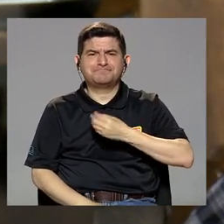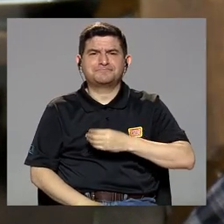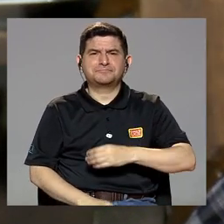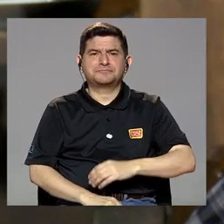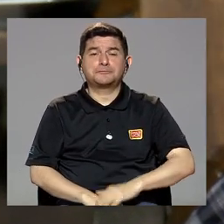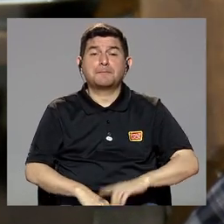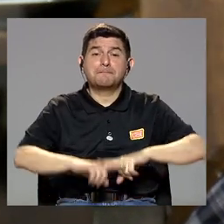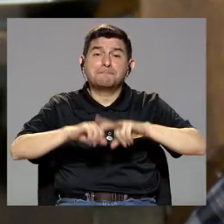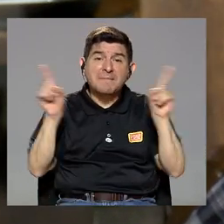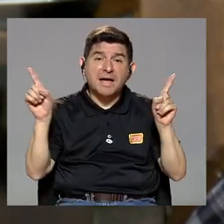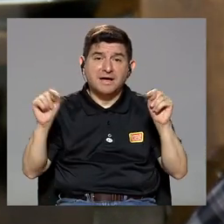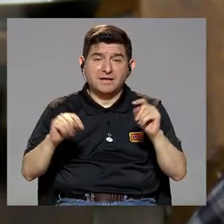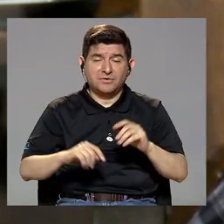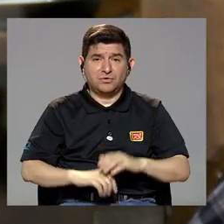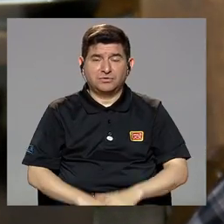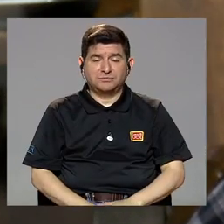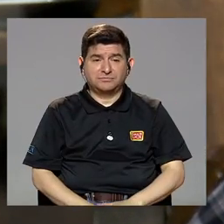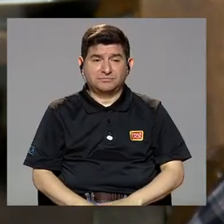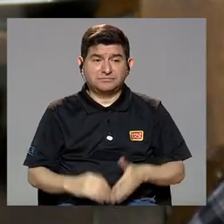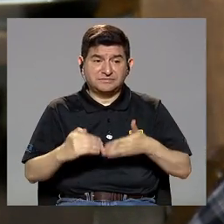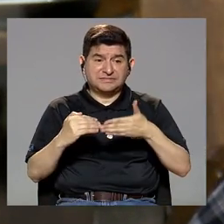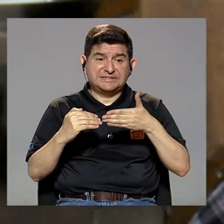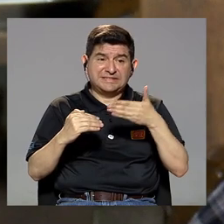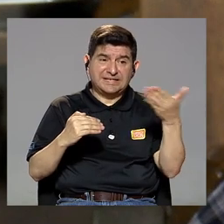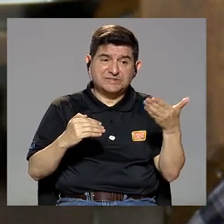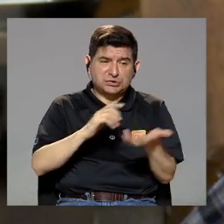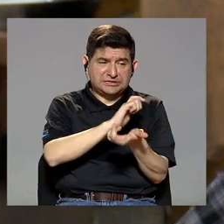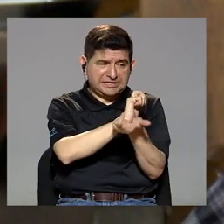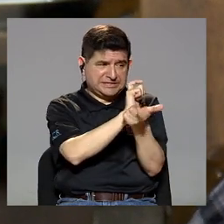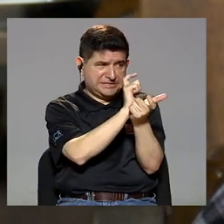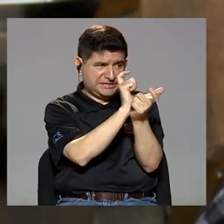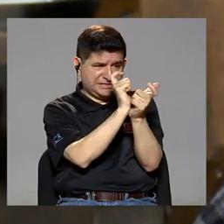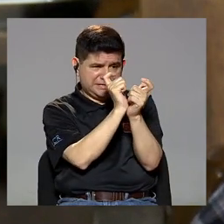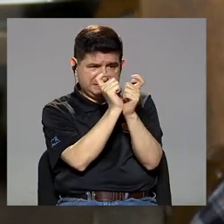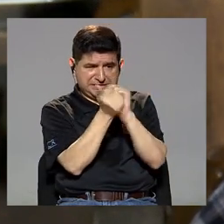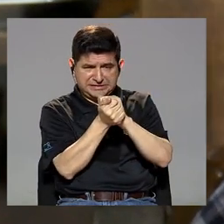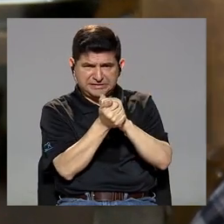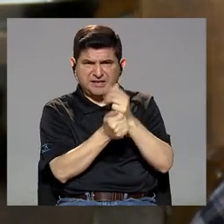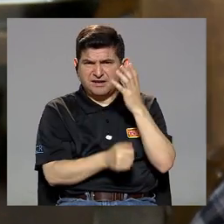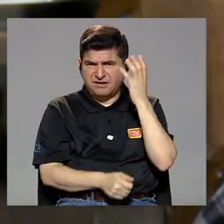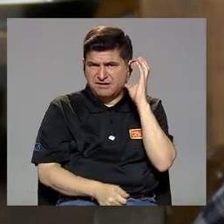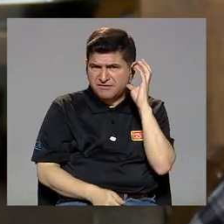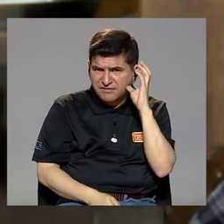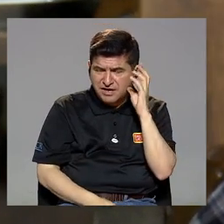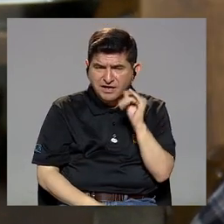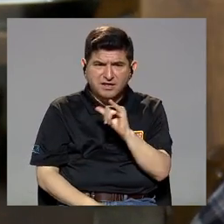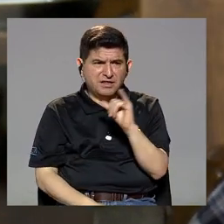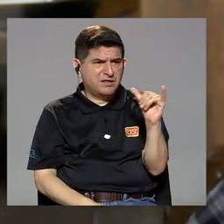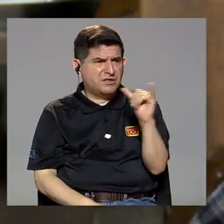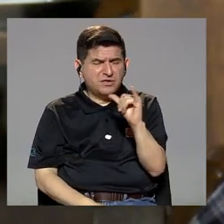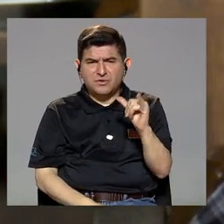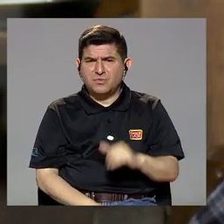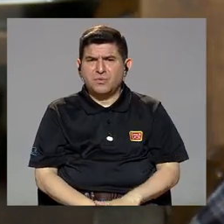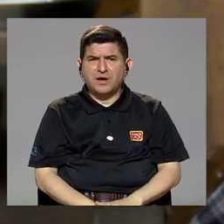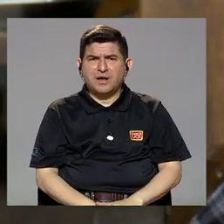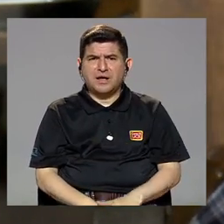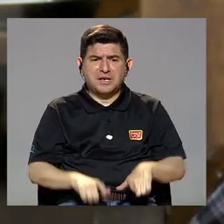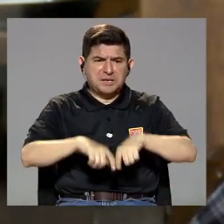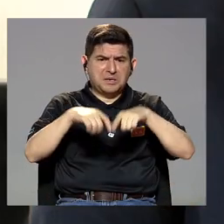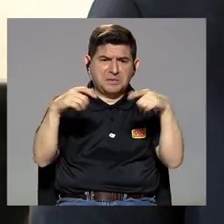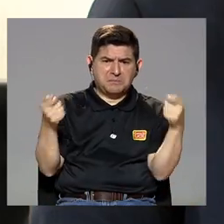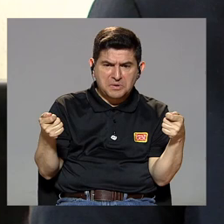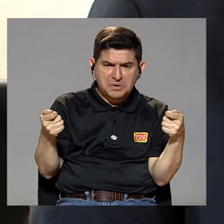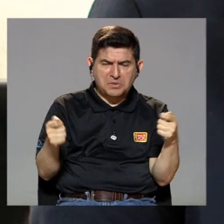pero las cosas fueron cambiando no solo para la radio sino para el periódico